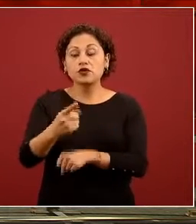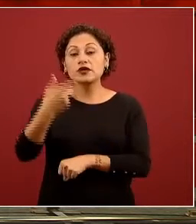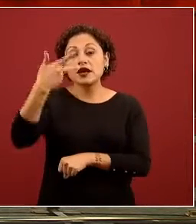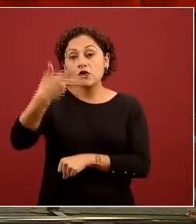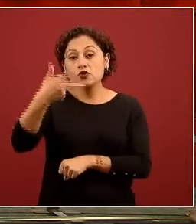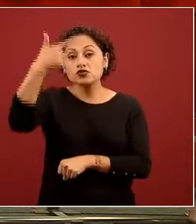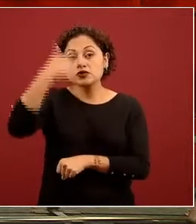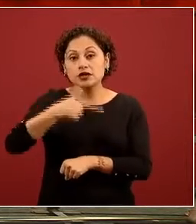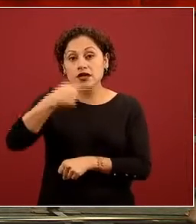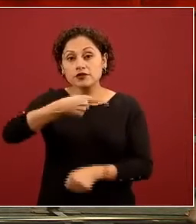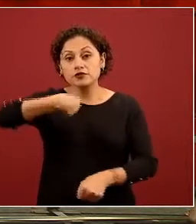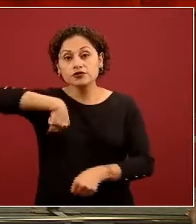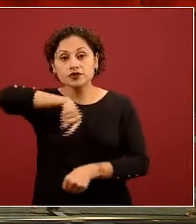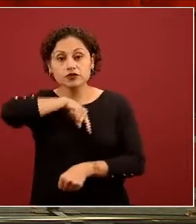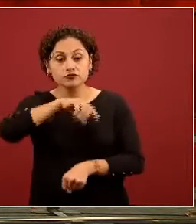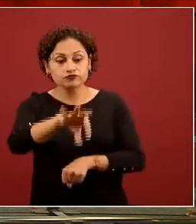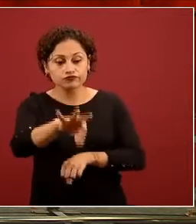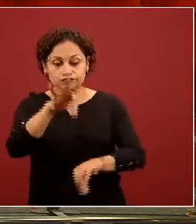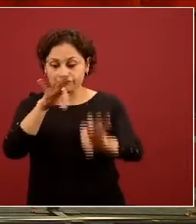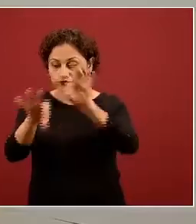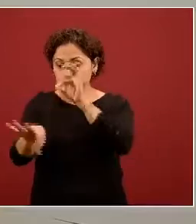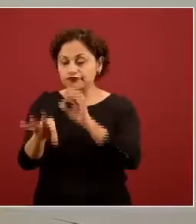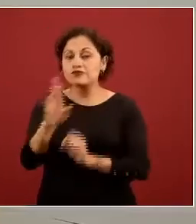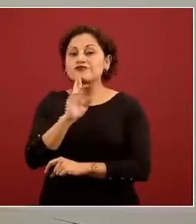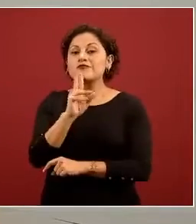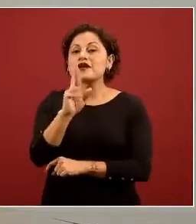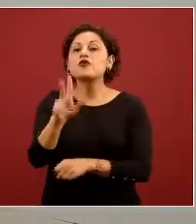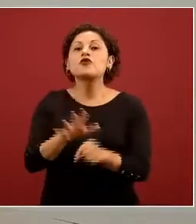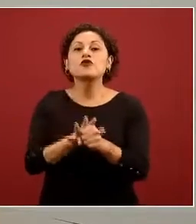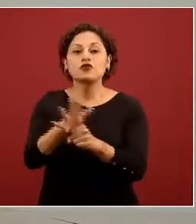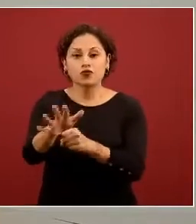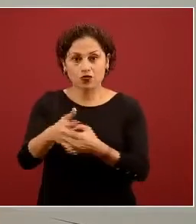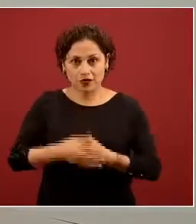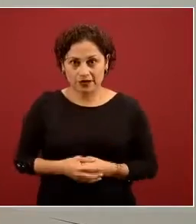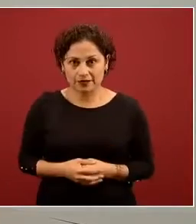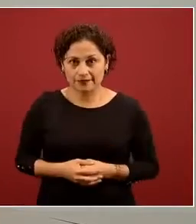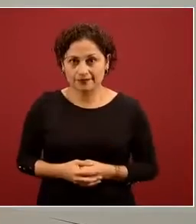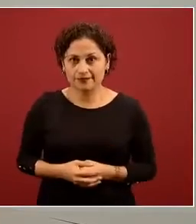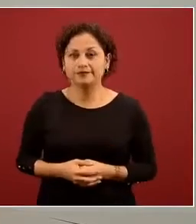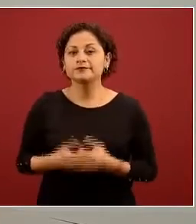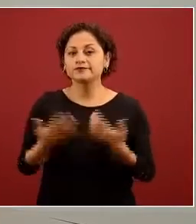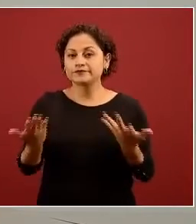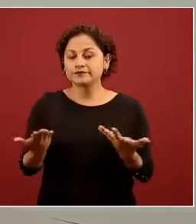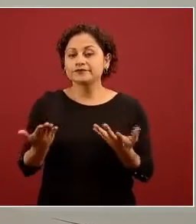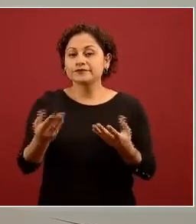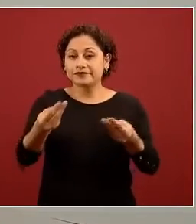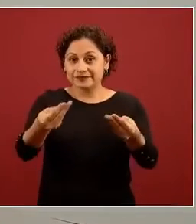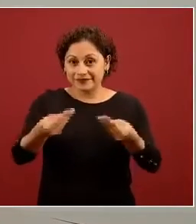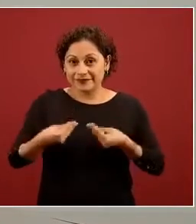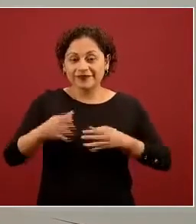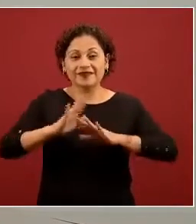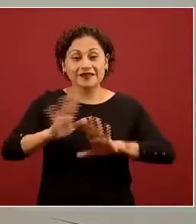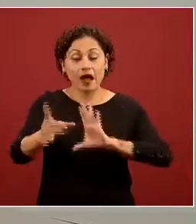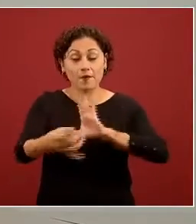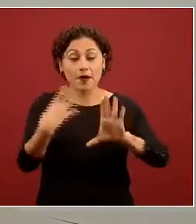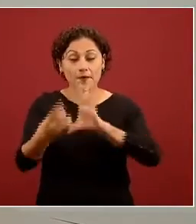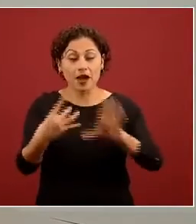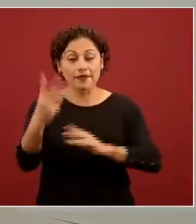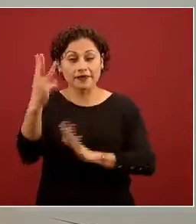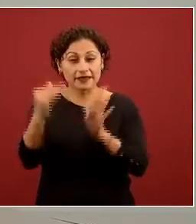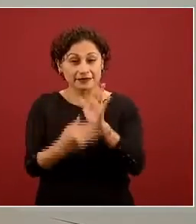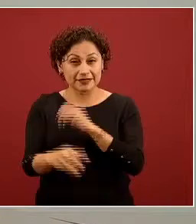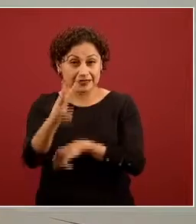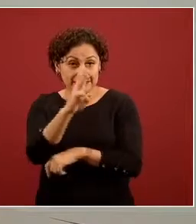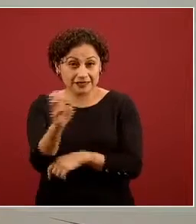elegir a los mejores. Nos han llegado más de 3,300 videos y dibujos